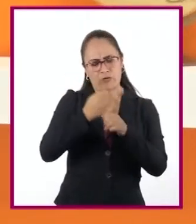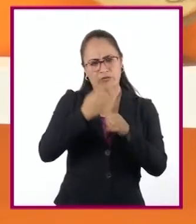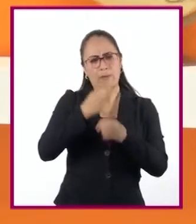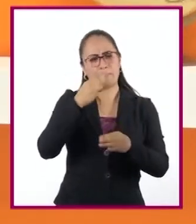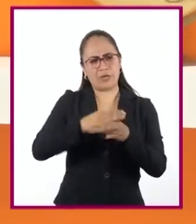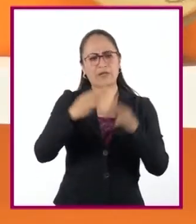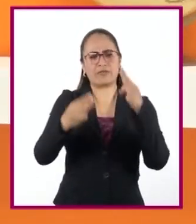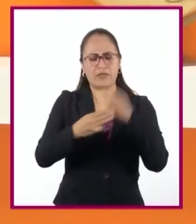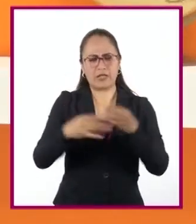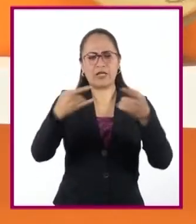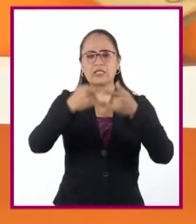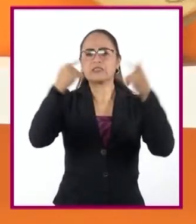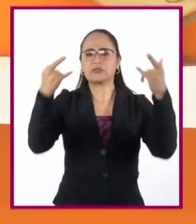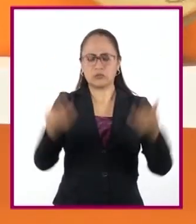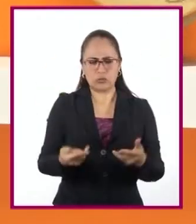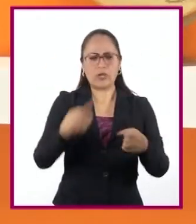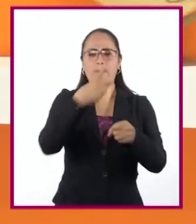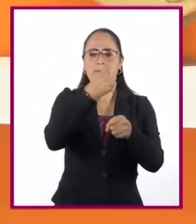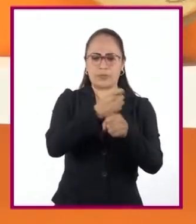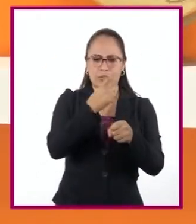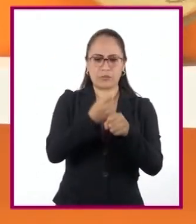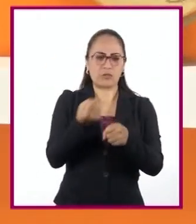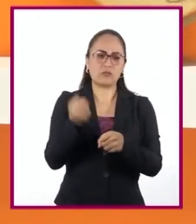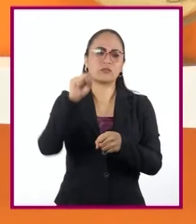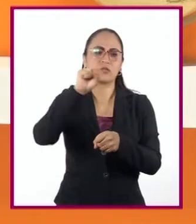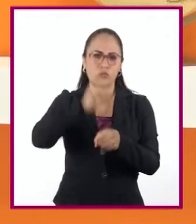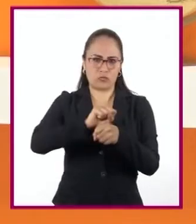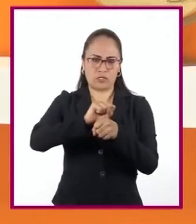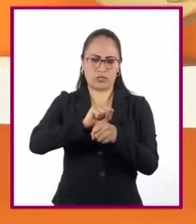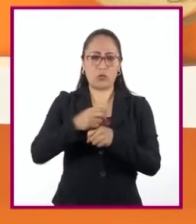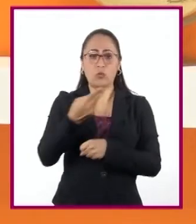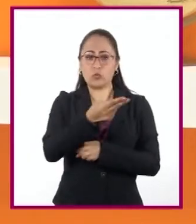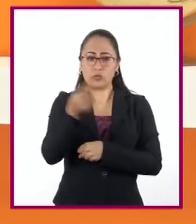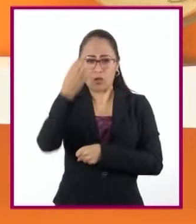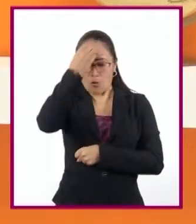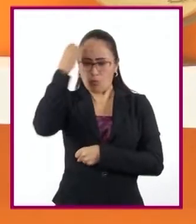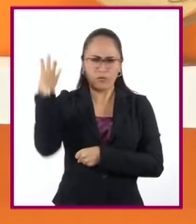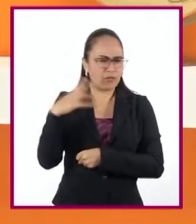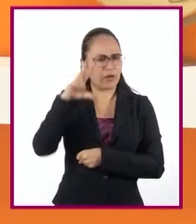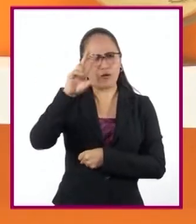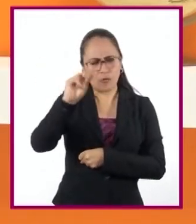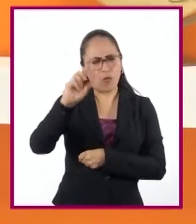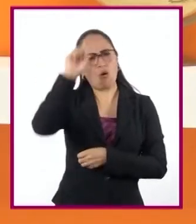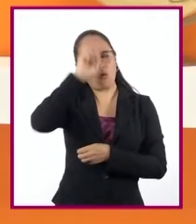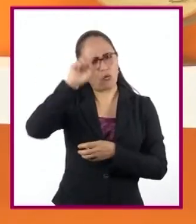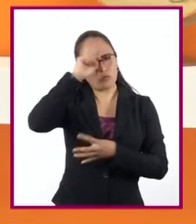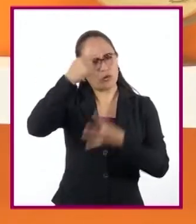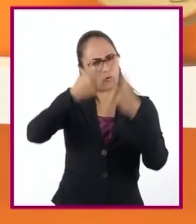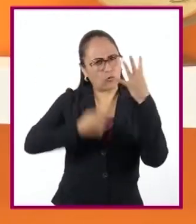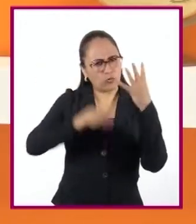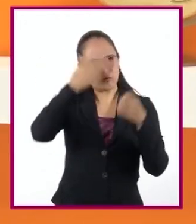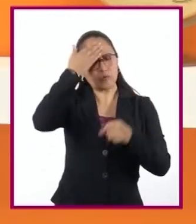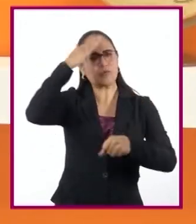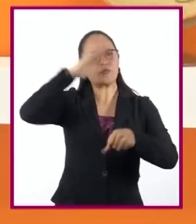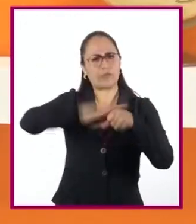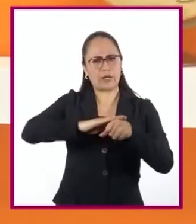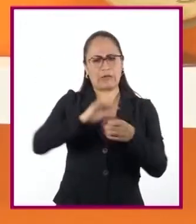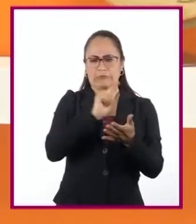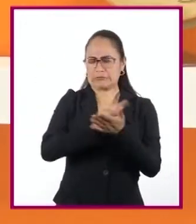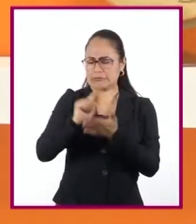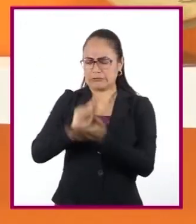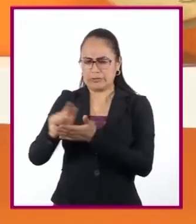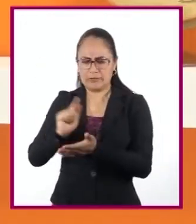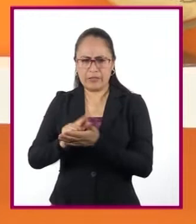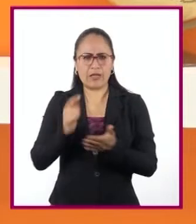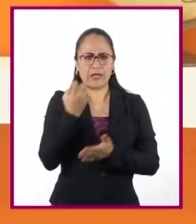primer grado de educación secundaria. No olviden que algunas sencillas medidas de higiene pueden ayudar a proteger